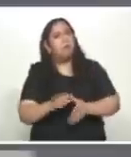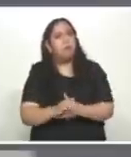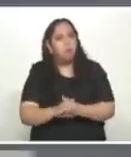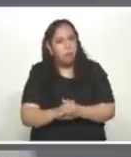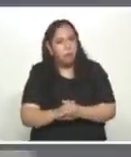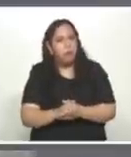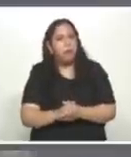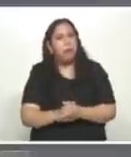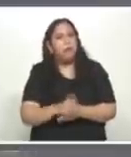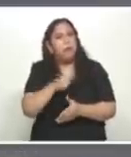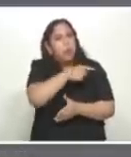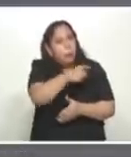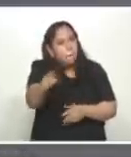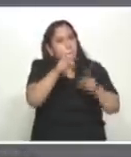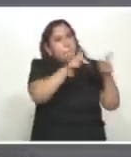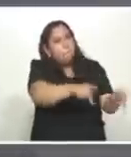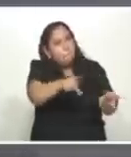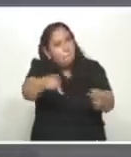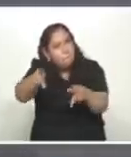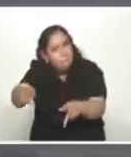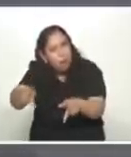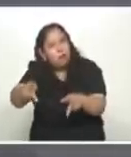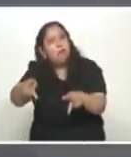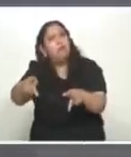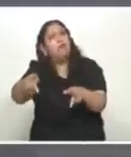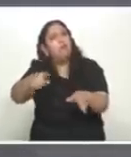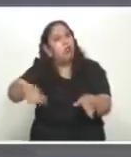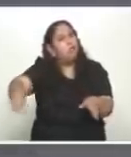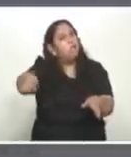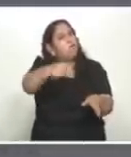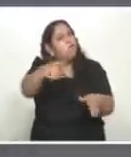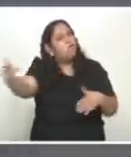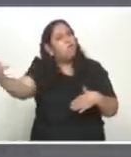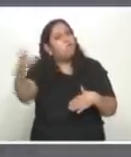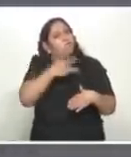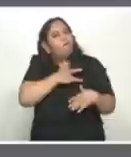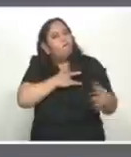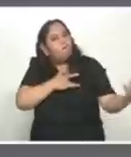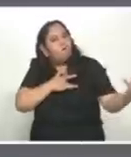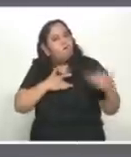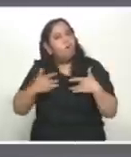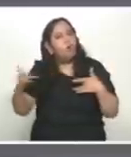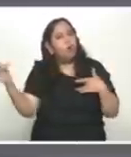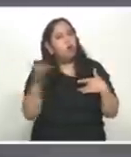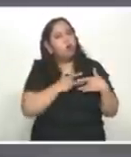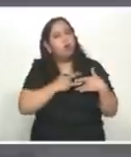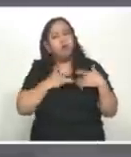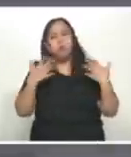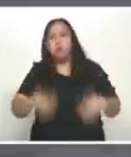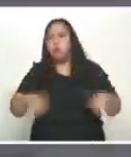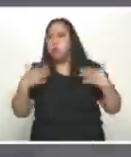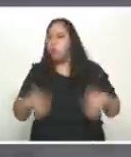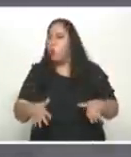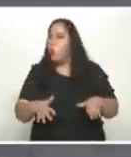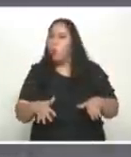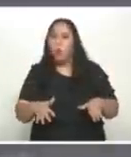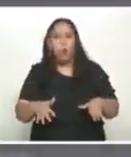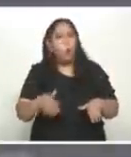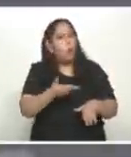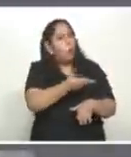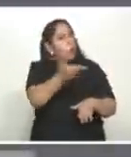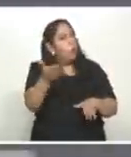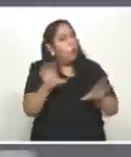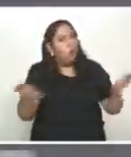la conciencia, y la conciencia es la que mueve la voluntad, y la voluntad mueve la acción, y en